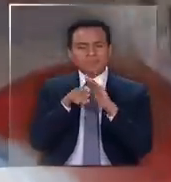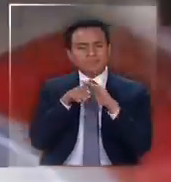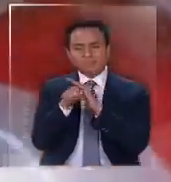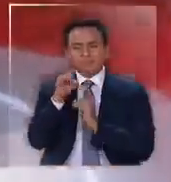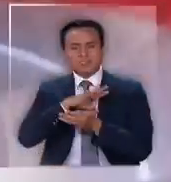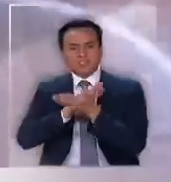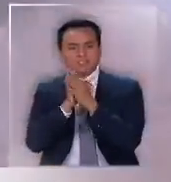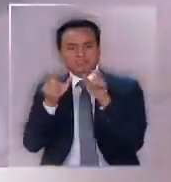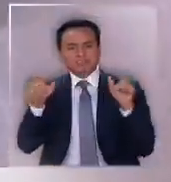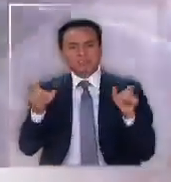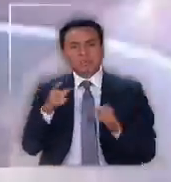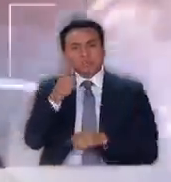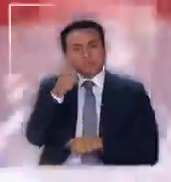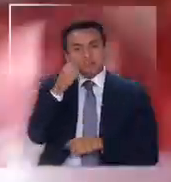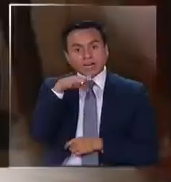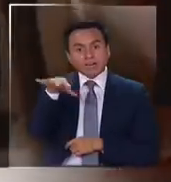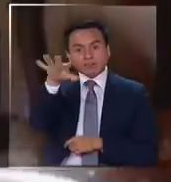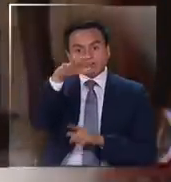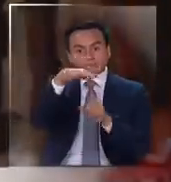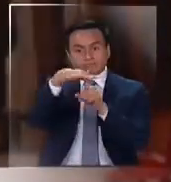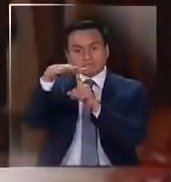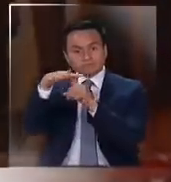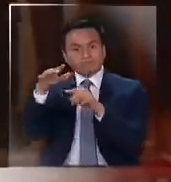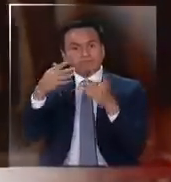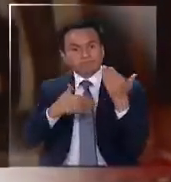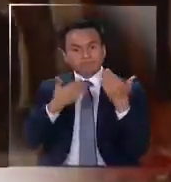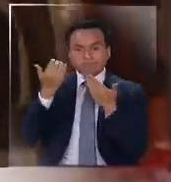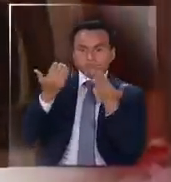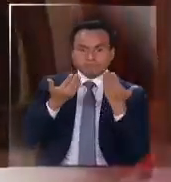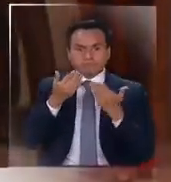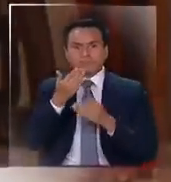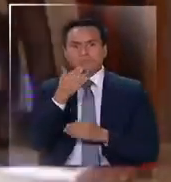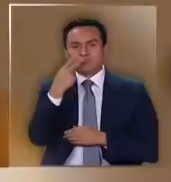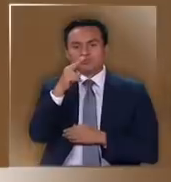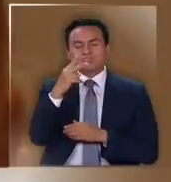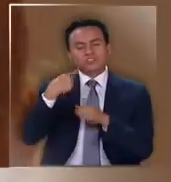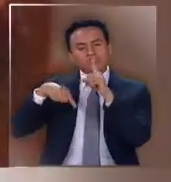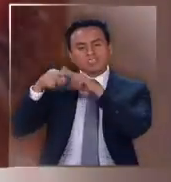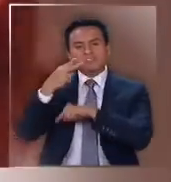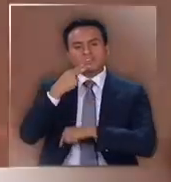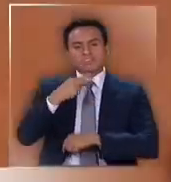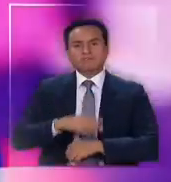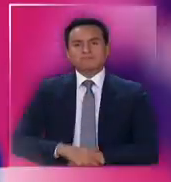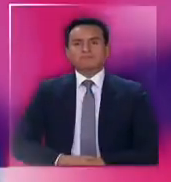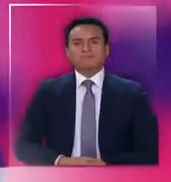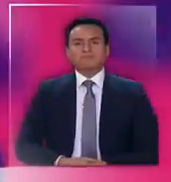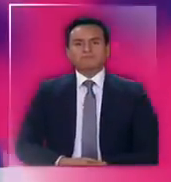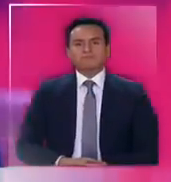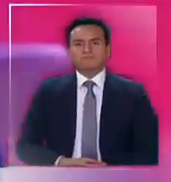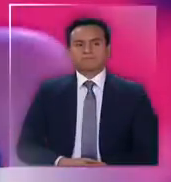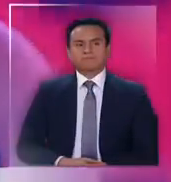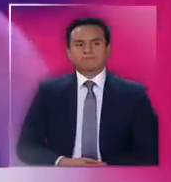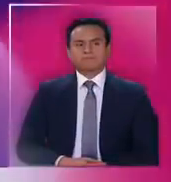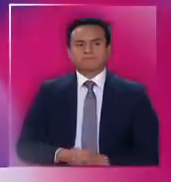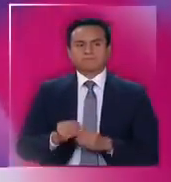quienes no solo conocían a estos emergentes artistas, sino también sus historias de vidas.